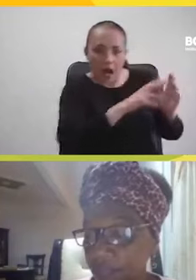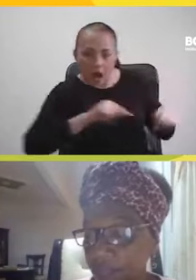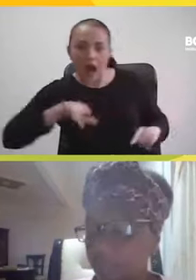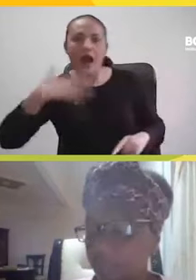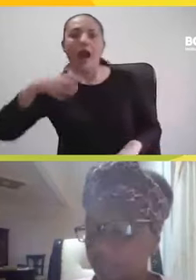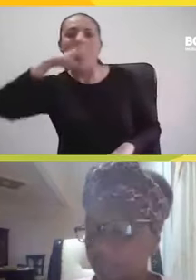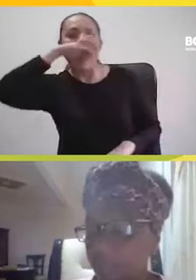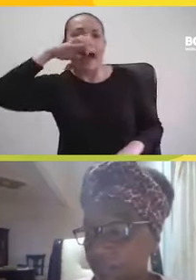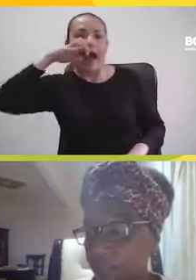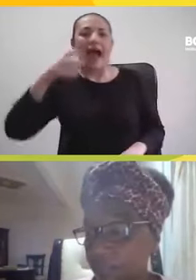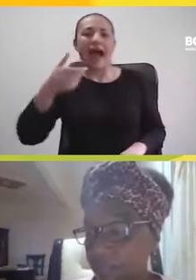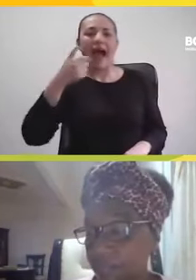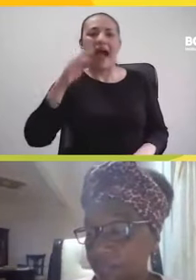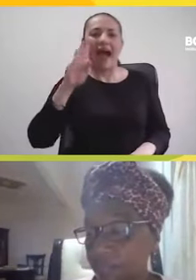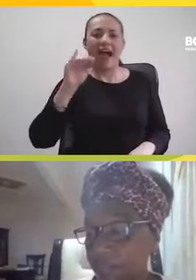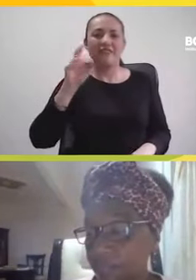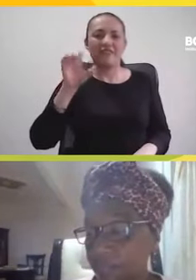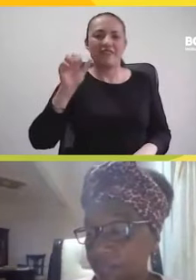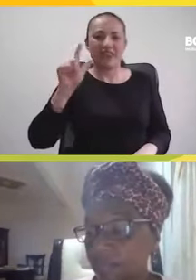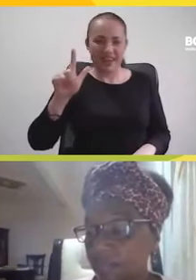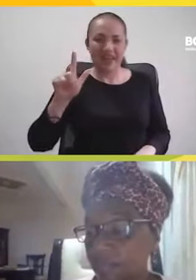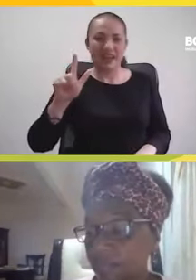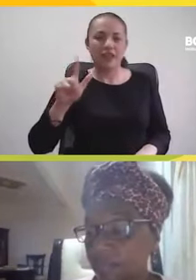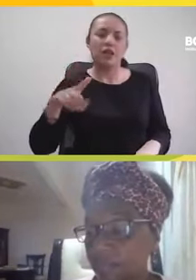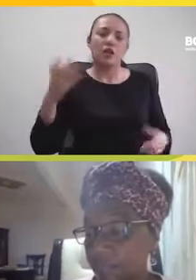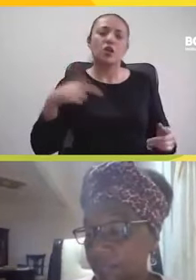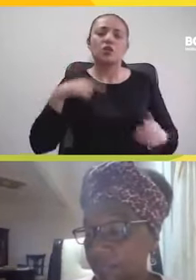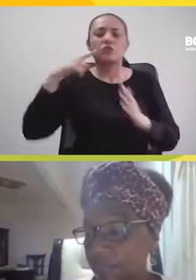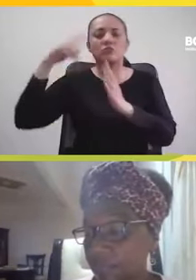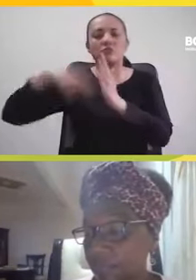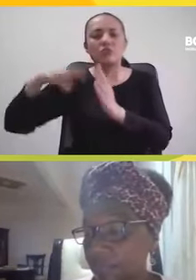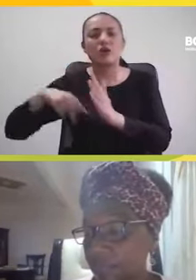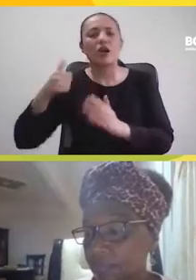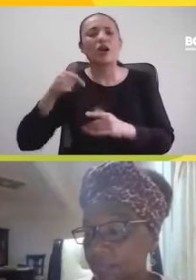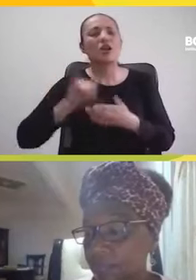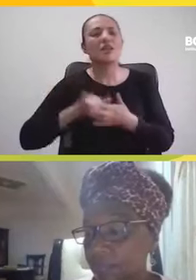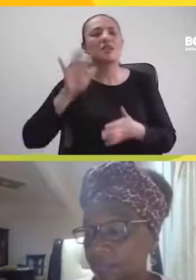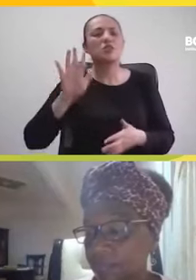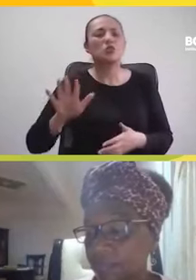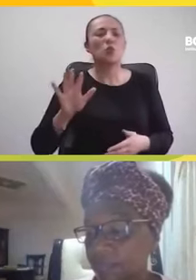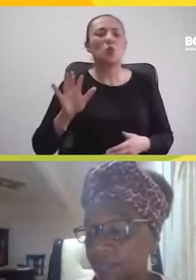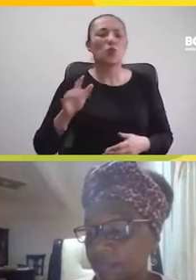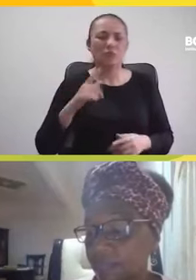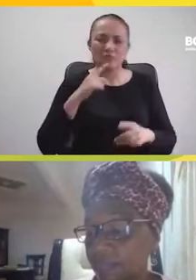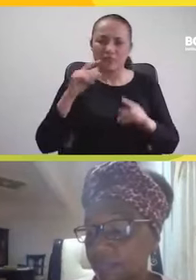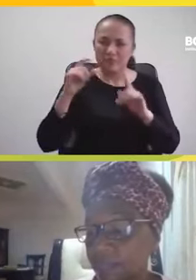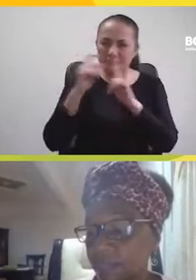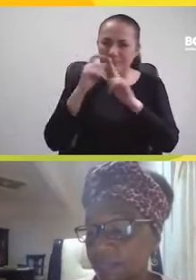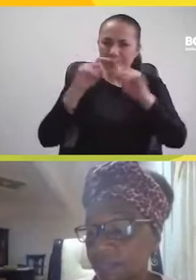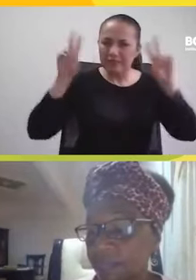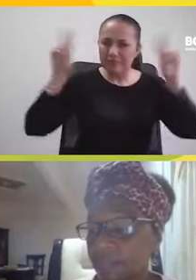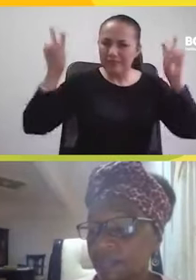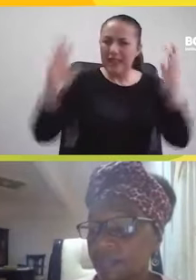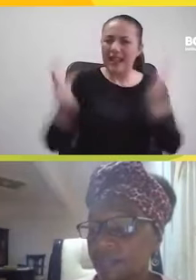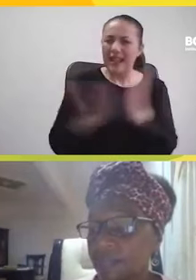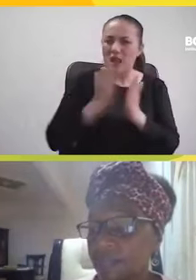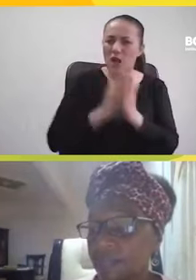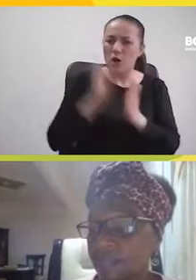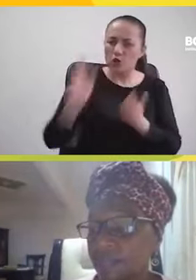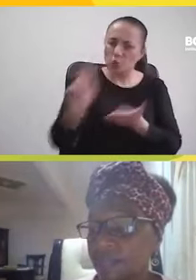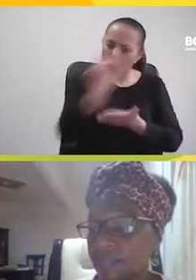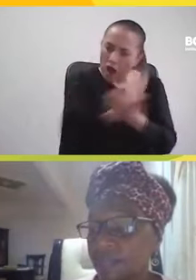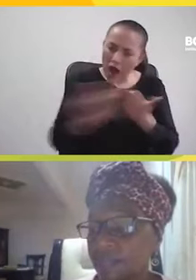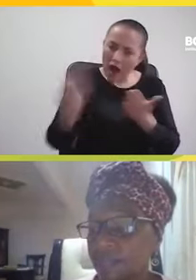lee Chambacú Corral de Negro, que es una obra profunda, maravillosa, En Chimá nace